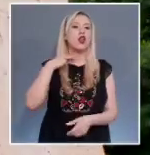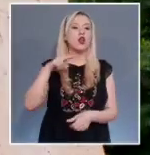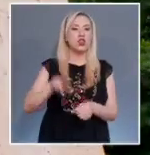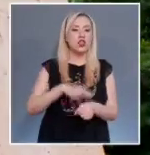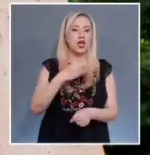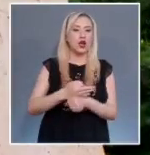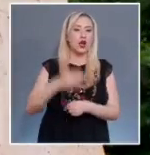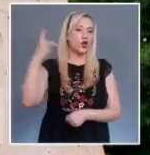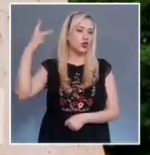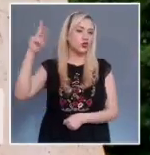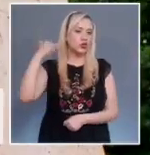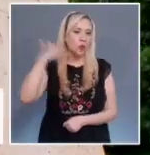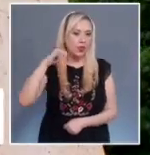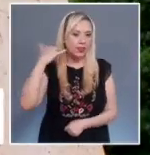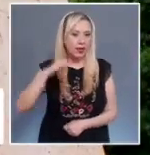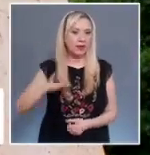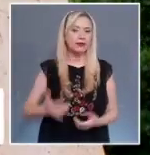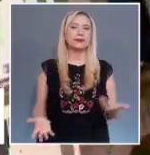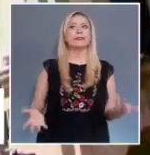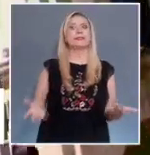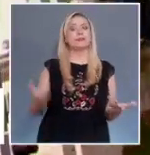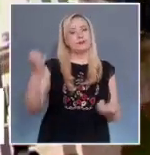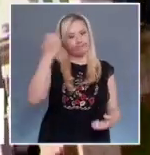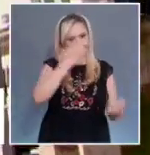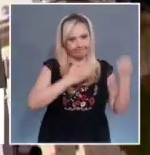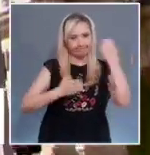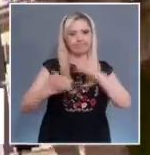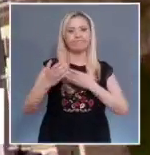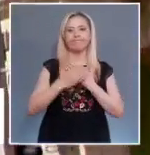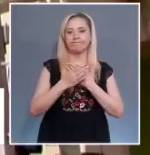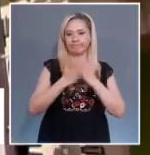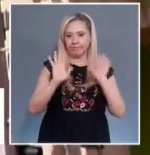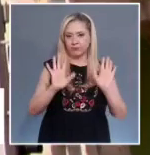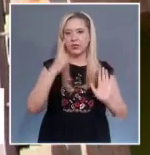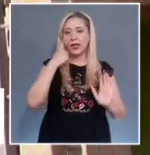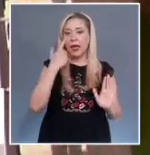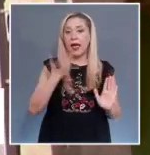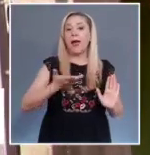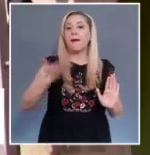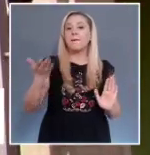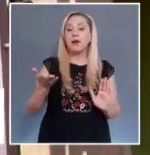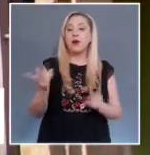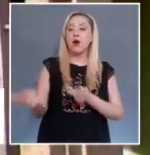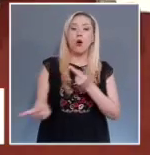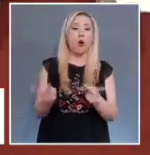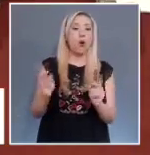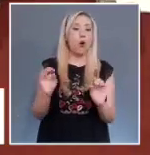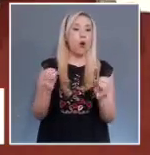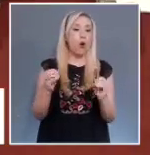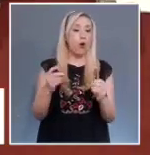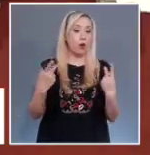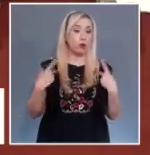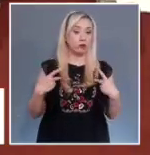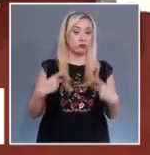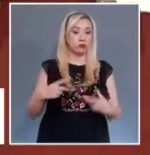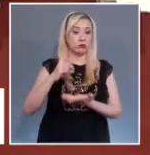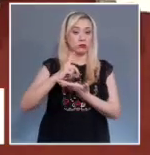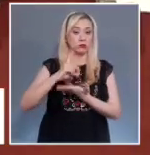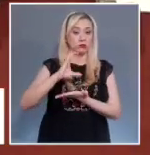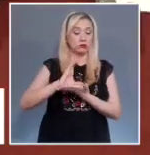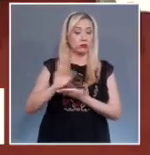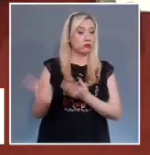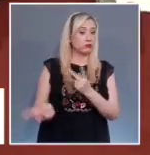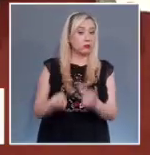Corte analizaría si la norma impugnada es inválida al no haber consulta previa de personas con discapacidad, ya que prevé la obligación de los